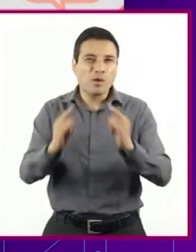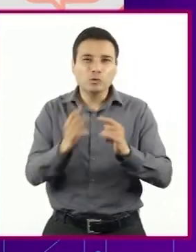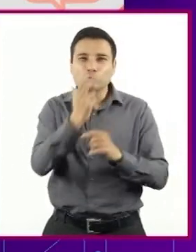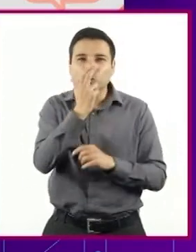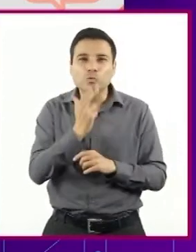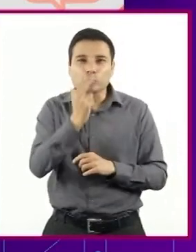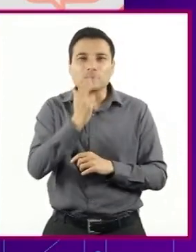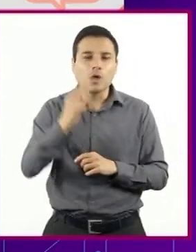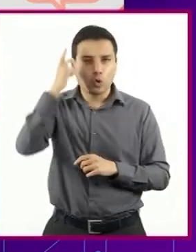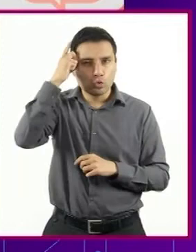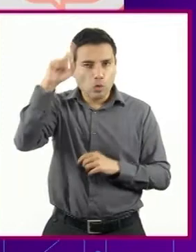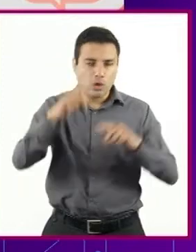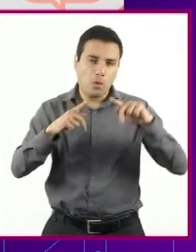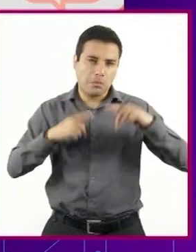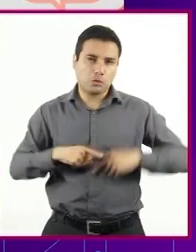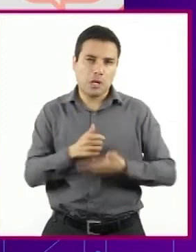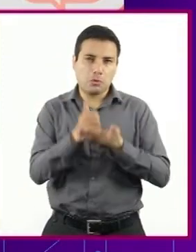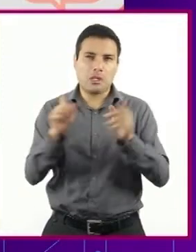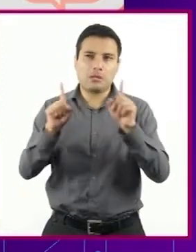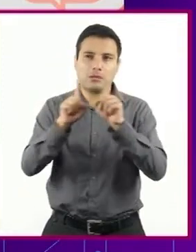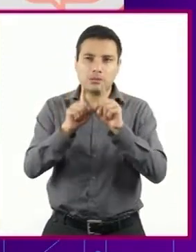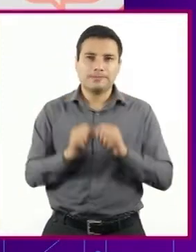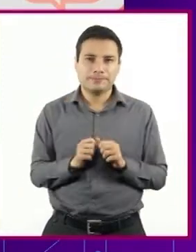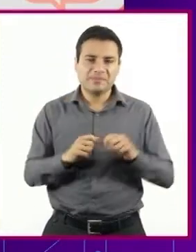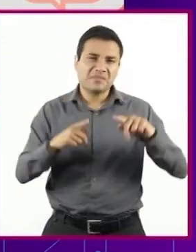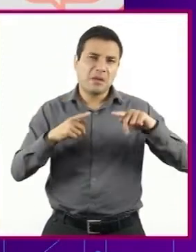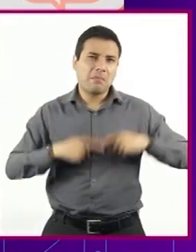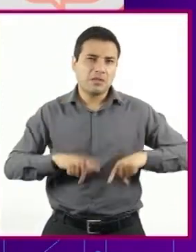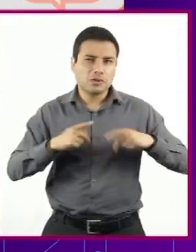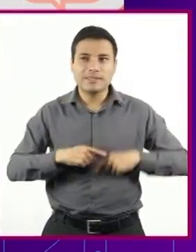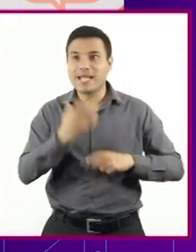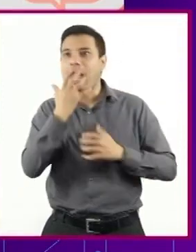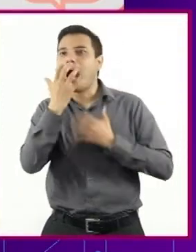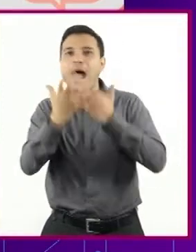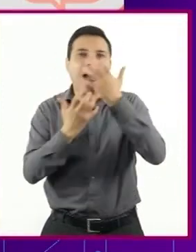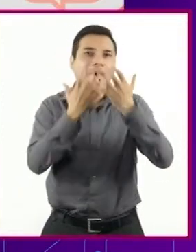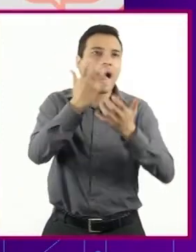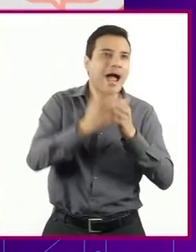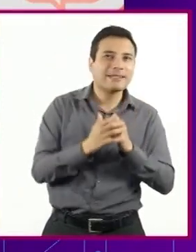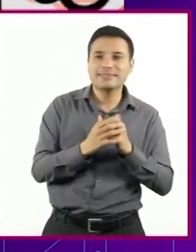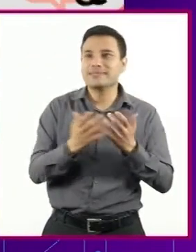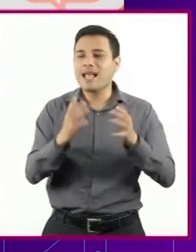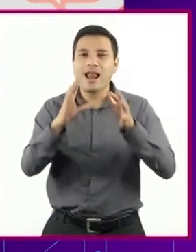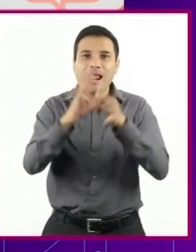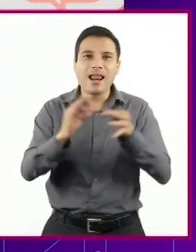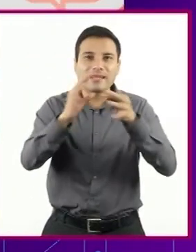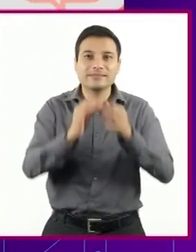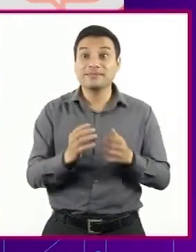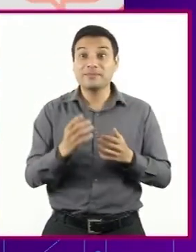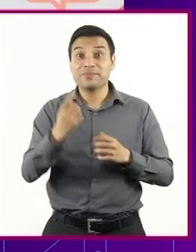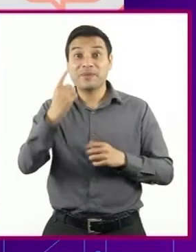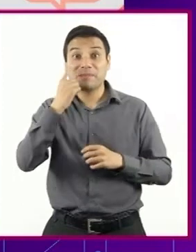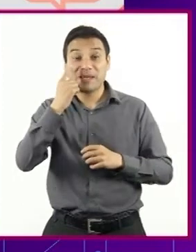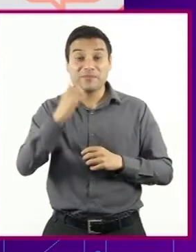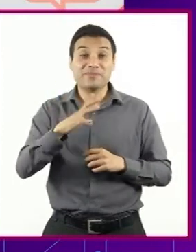el dueño y su ayudante. Se oyen voces de los marchantes del mercado que gritan pregones. Chayotes y chayas de 3 por 10,